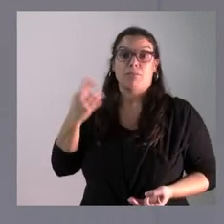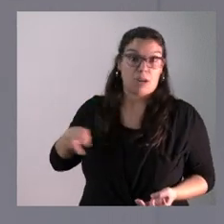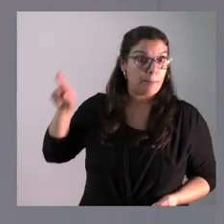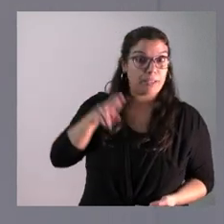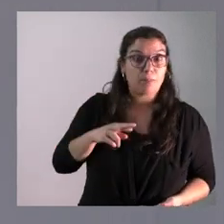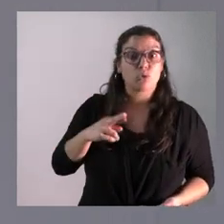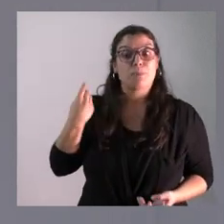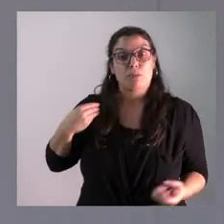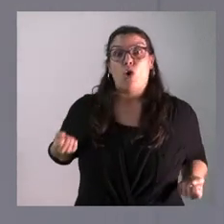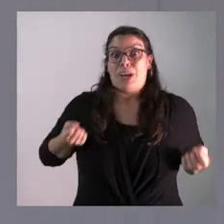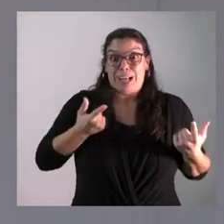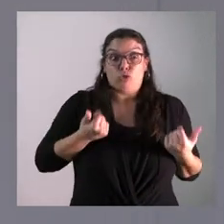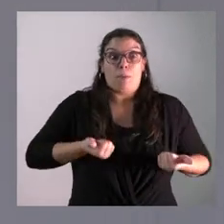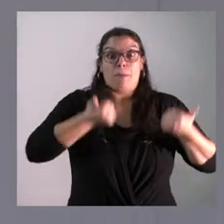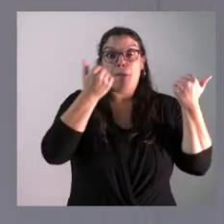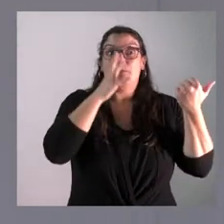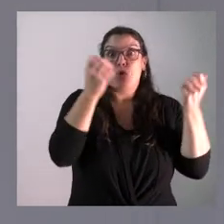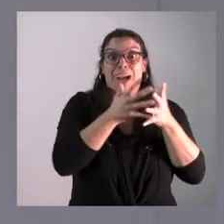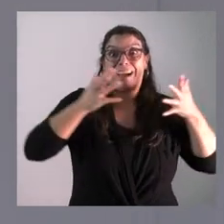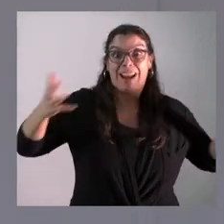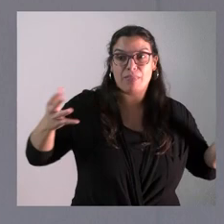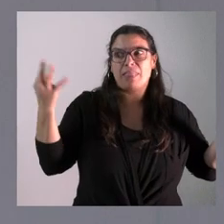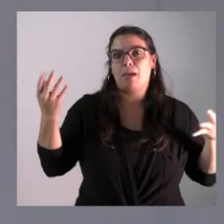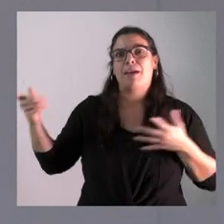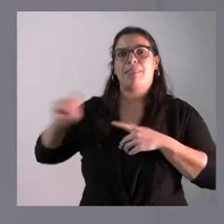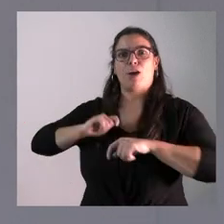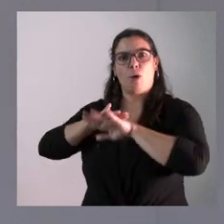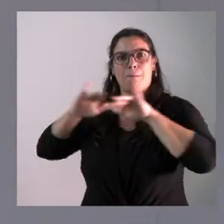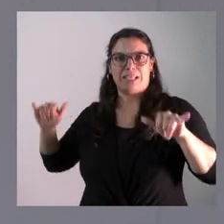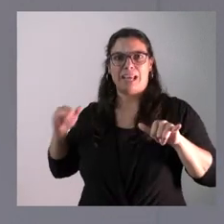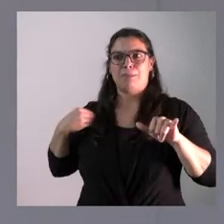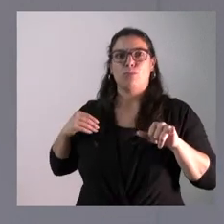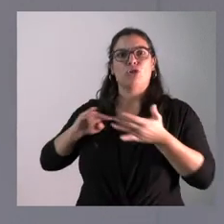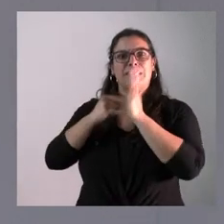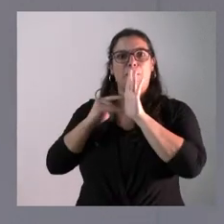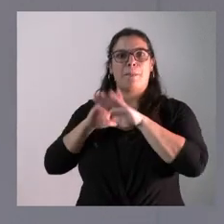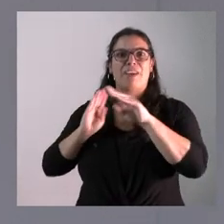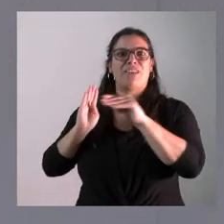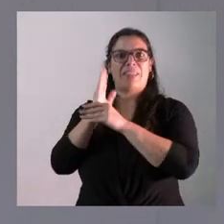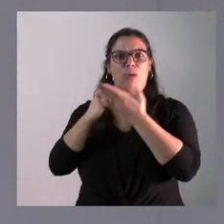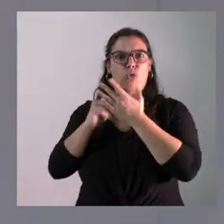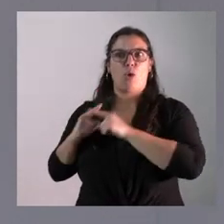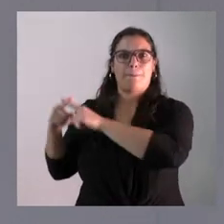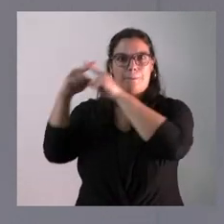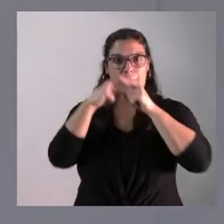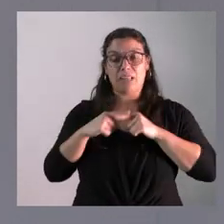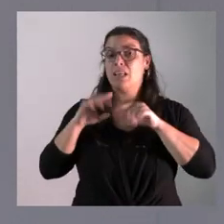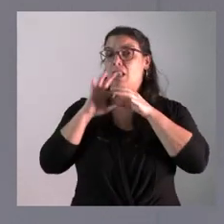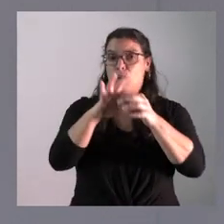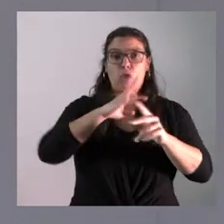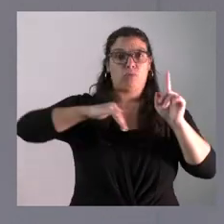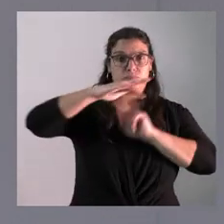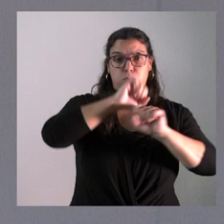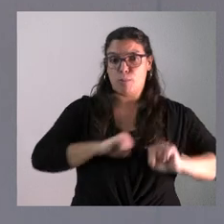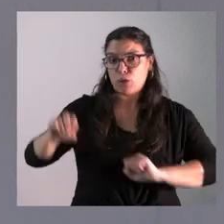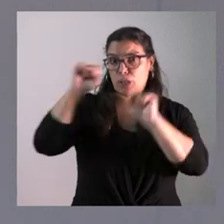comunidad Autónoma por su exceso territorio tenga que ser compensado en el sistema diferencial autonómica y mucho tiene que ver con aspectos medioambientales de protección a la